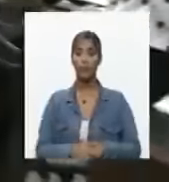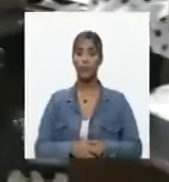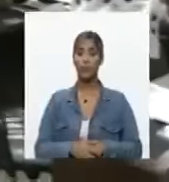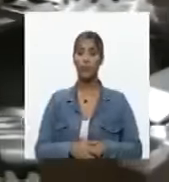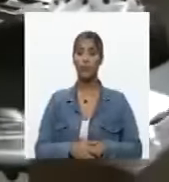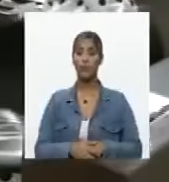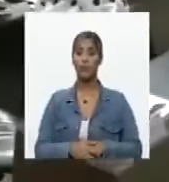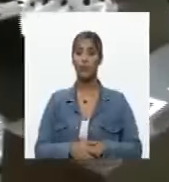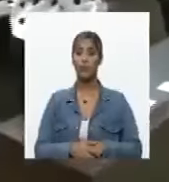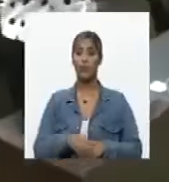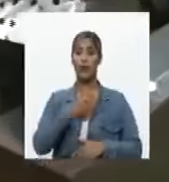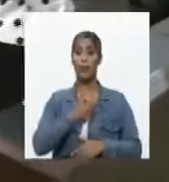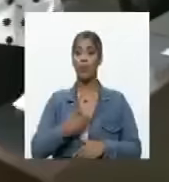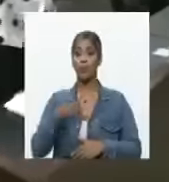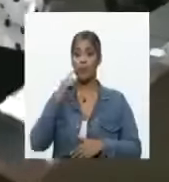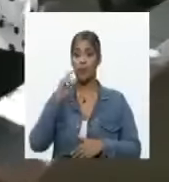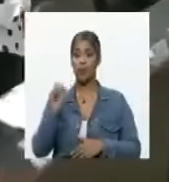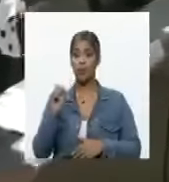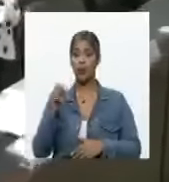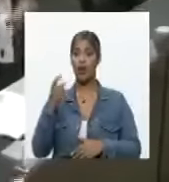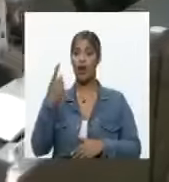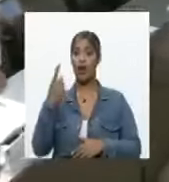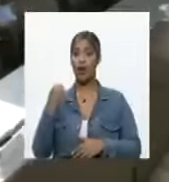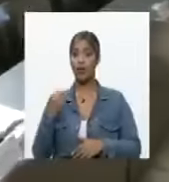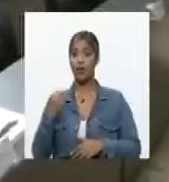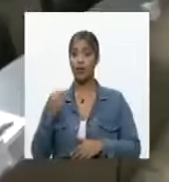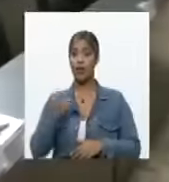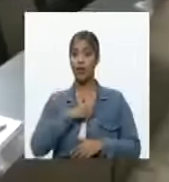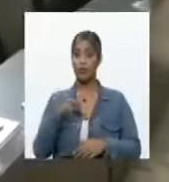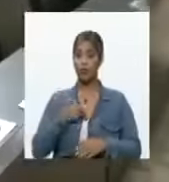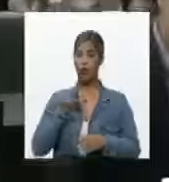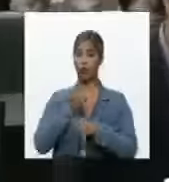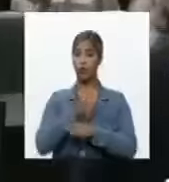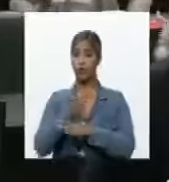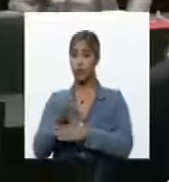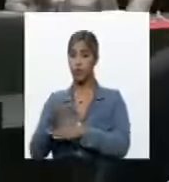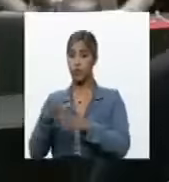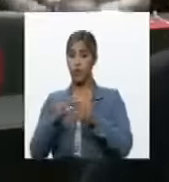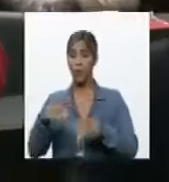nuestro presidente Nicolás, el día de ayer, presidente, estuvimos en todas las plazas